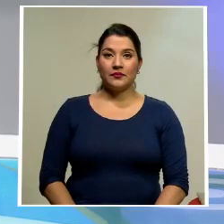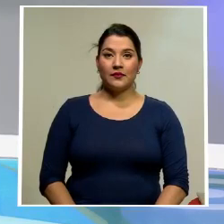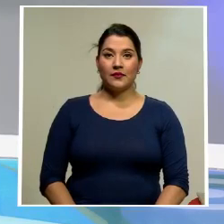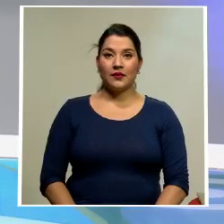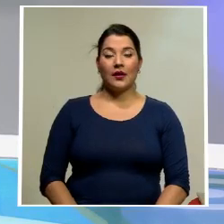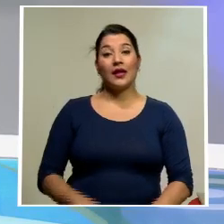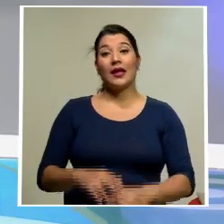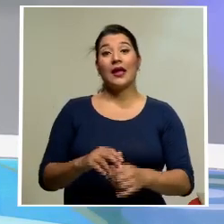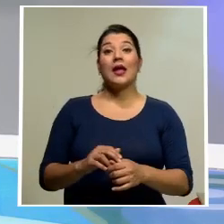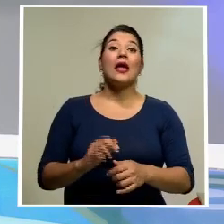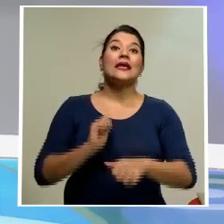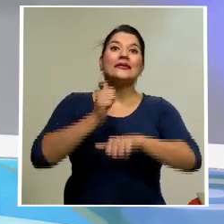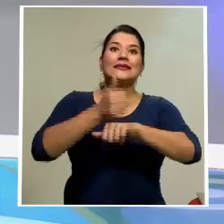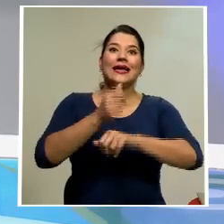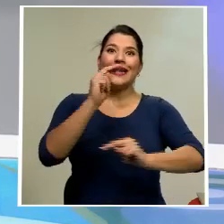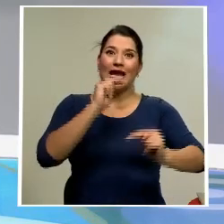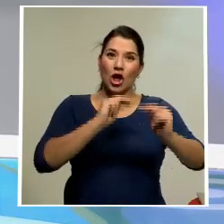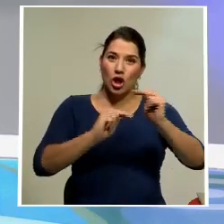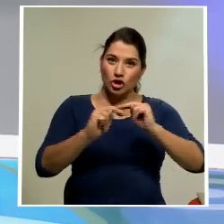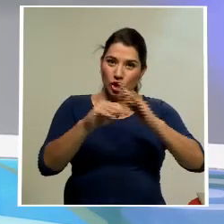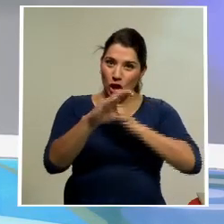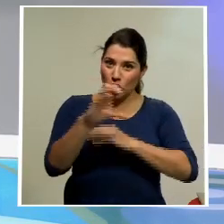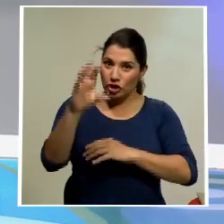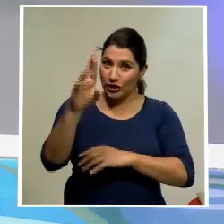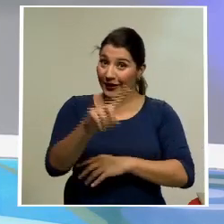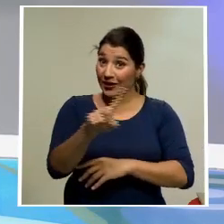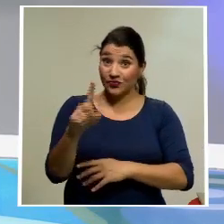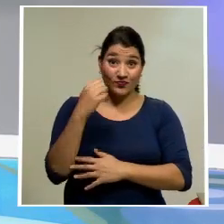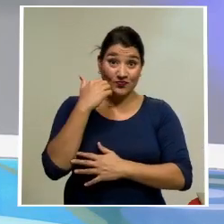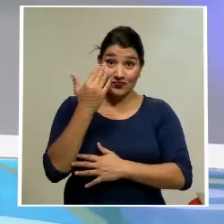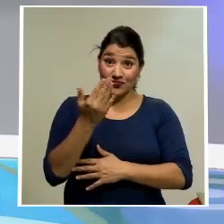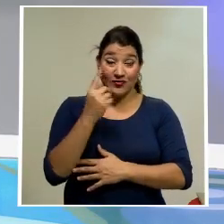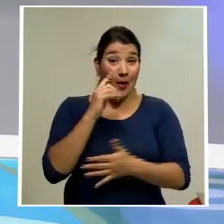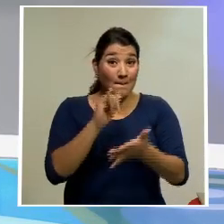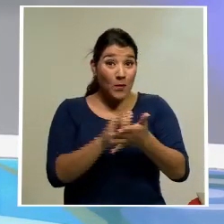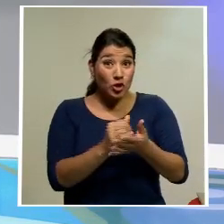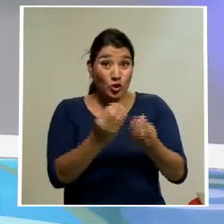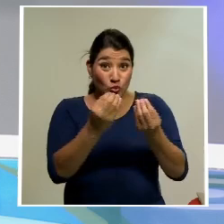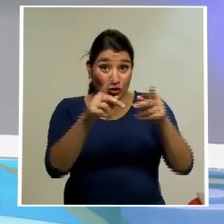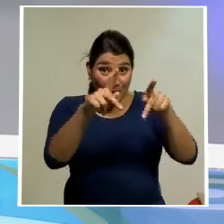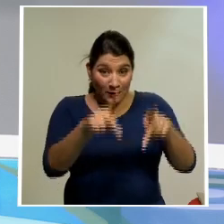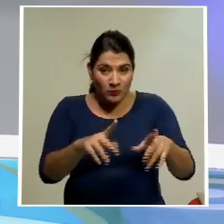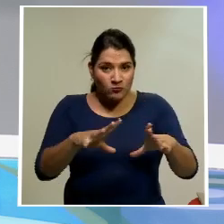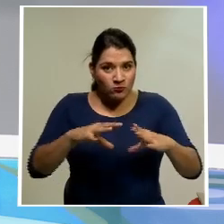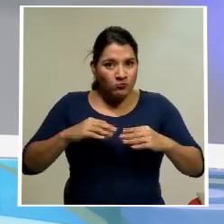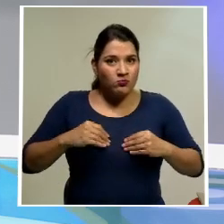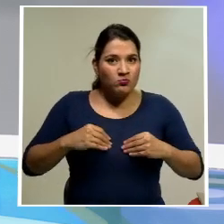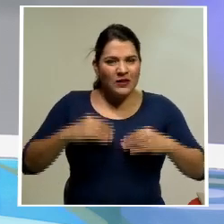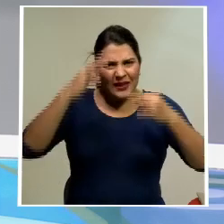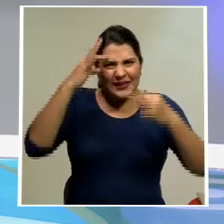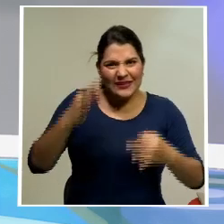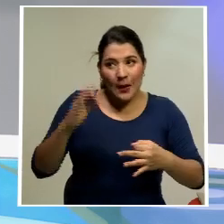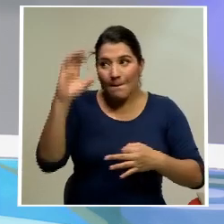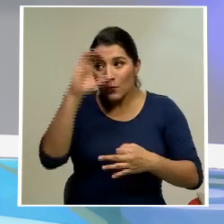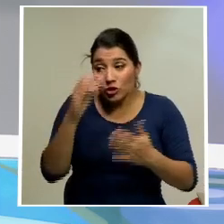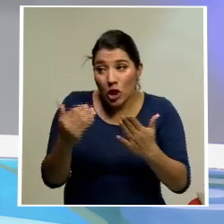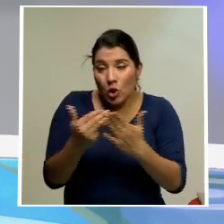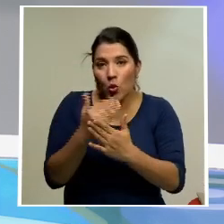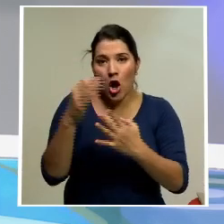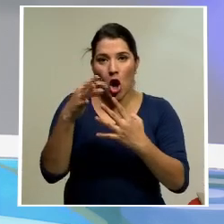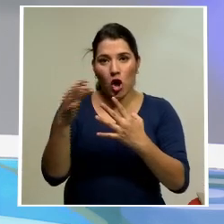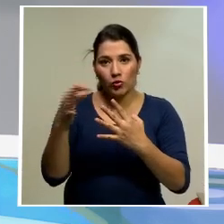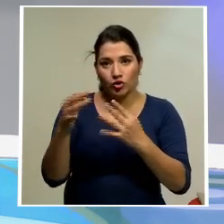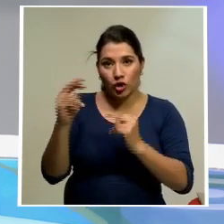Emprender en un mercado pequeño como Costa Rica no es tarea fácil, por eso muchos emprendedores toman la arriesgada decisión de buscar nuevas alternativas